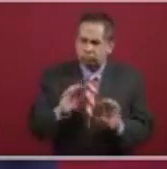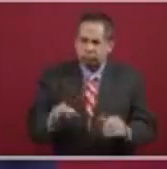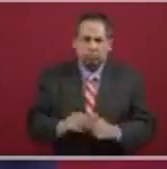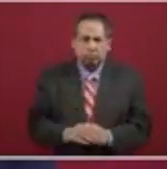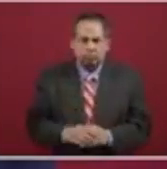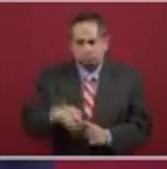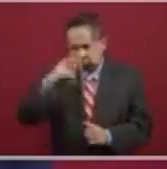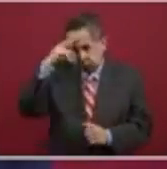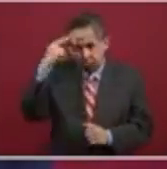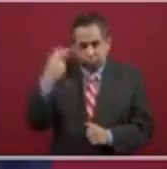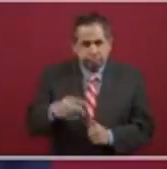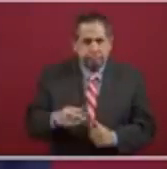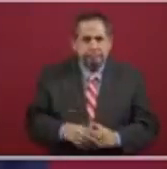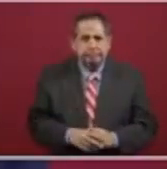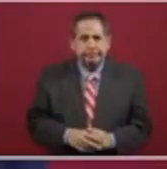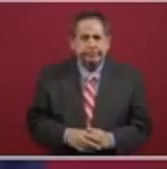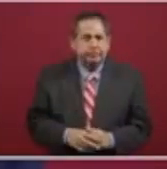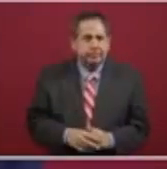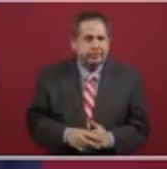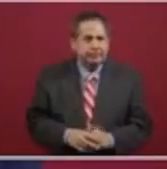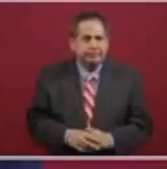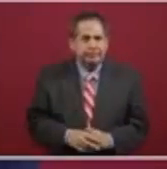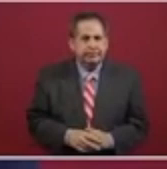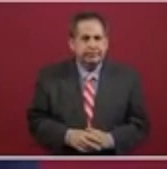de México.